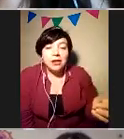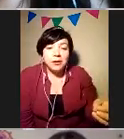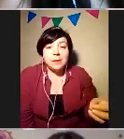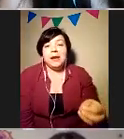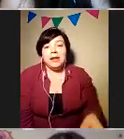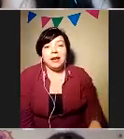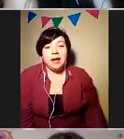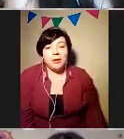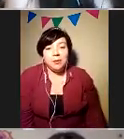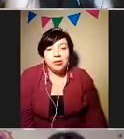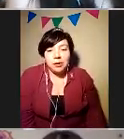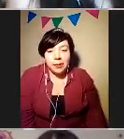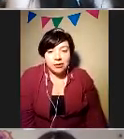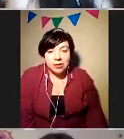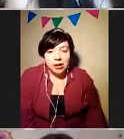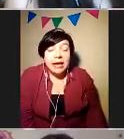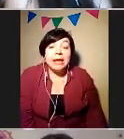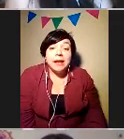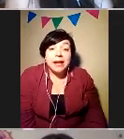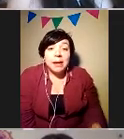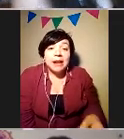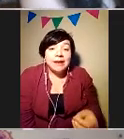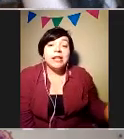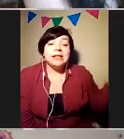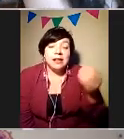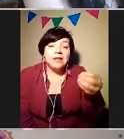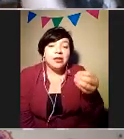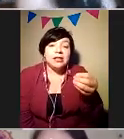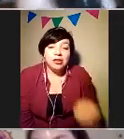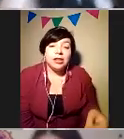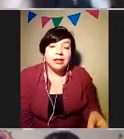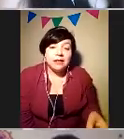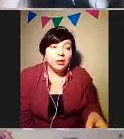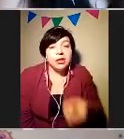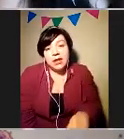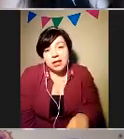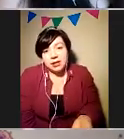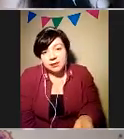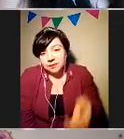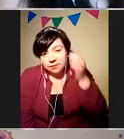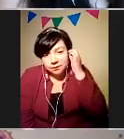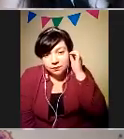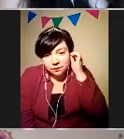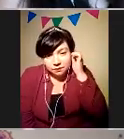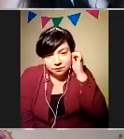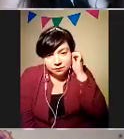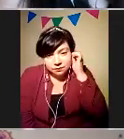que todos estos factores tengan un menor impacto. Y para que además la valorización del trabajo esté bien hecha.